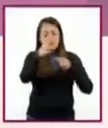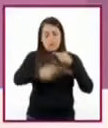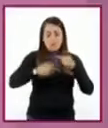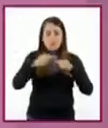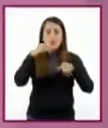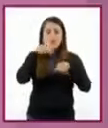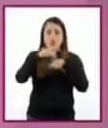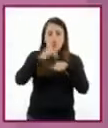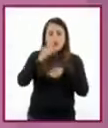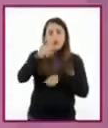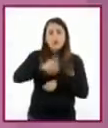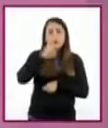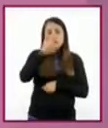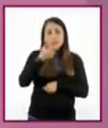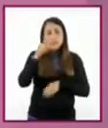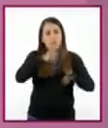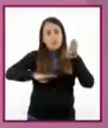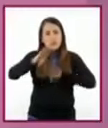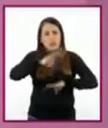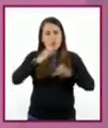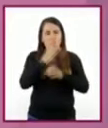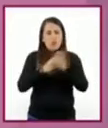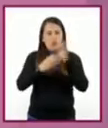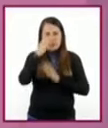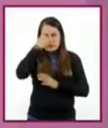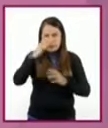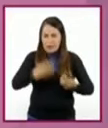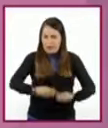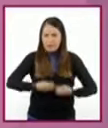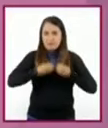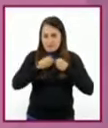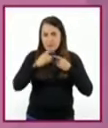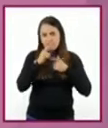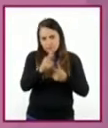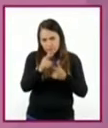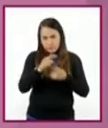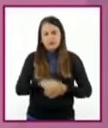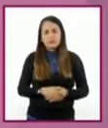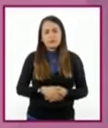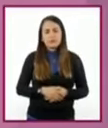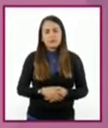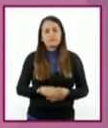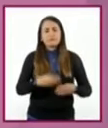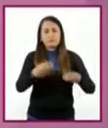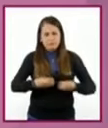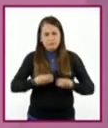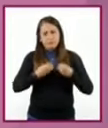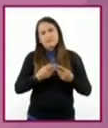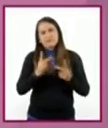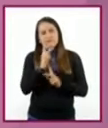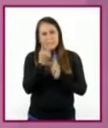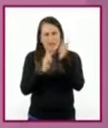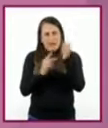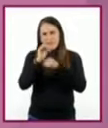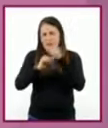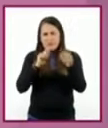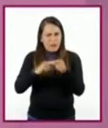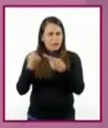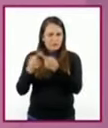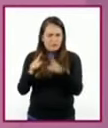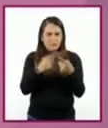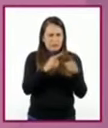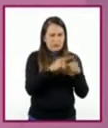de los bioelementos fundamentales para la vida. En los seres vivos hay dos moléculas fundamentales para la